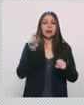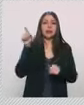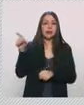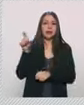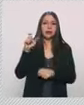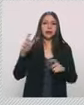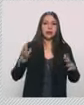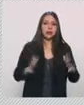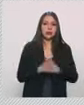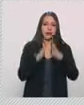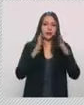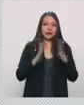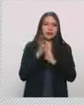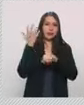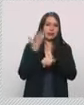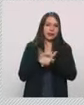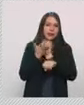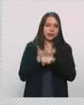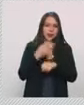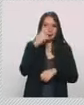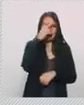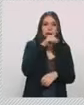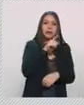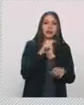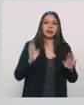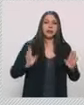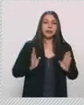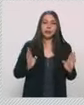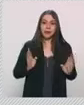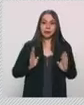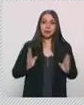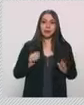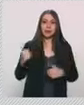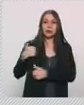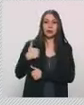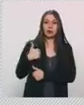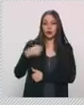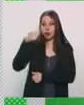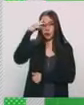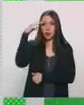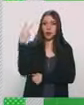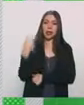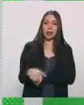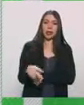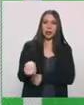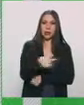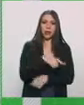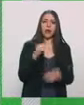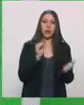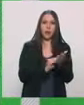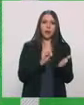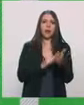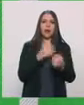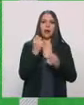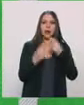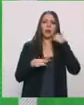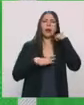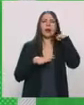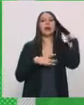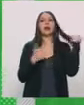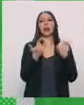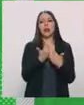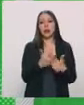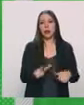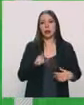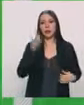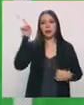San Jacinto, el ejército mexicano, todavía había soldados mexicanos libres en